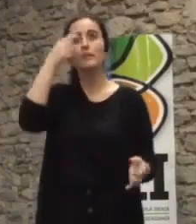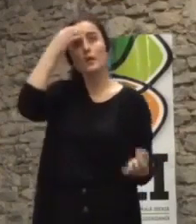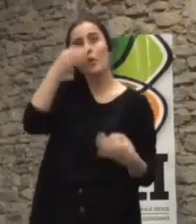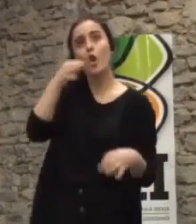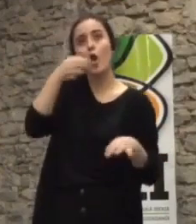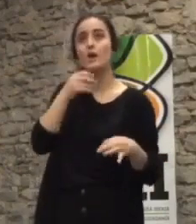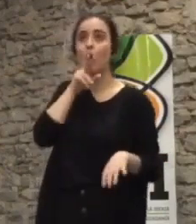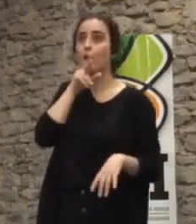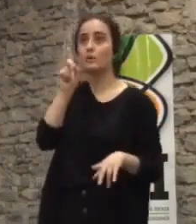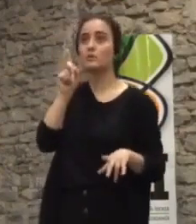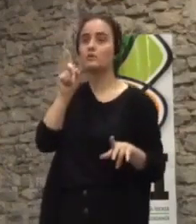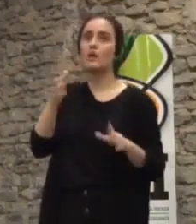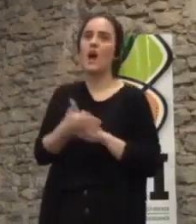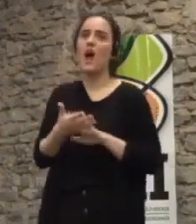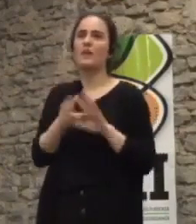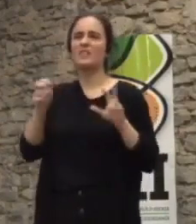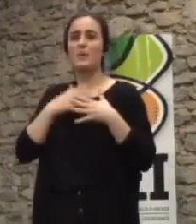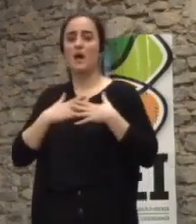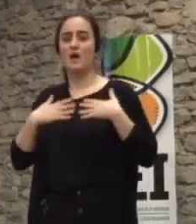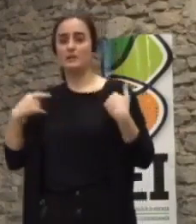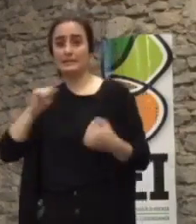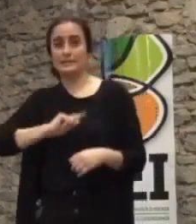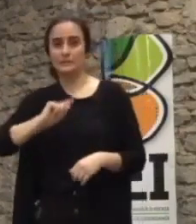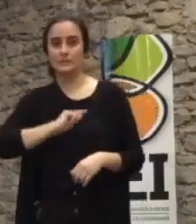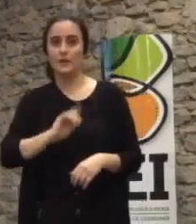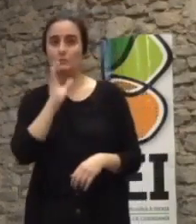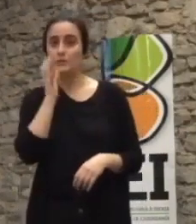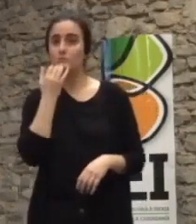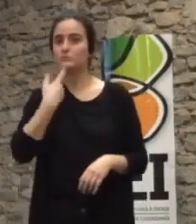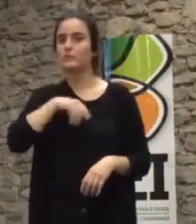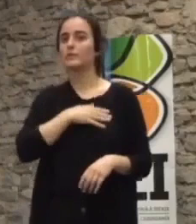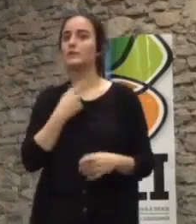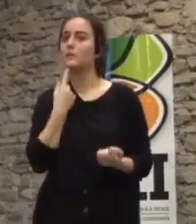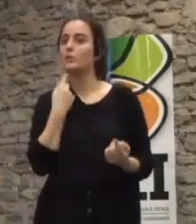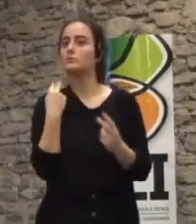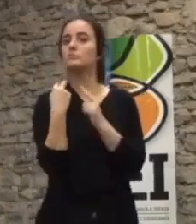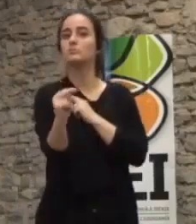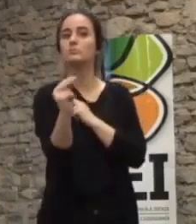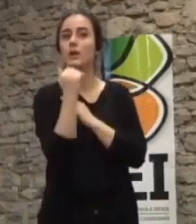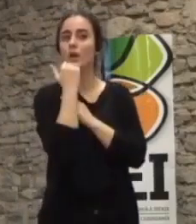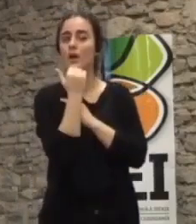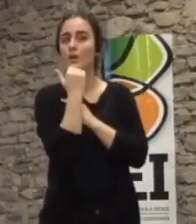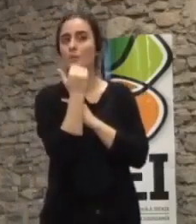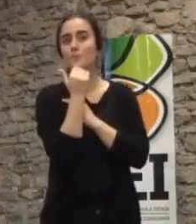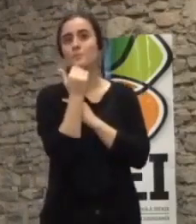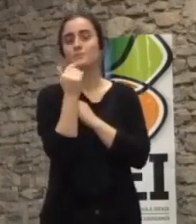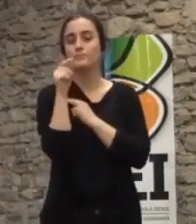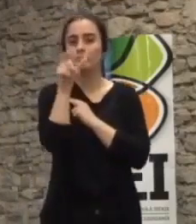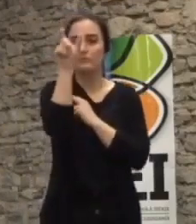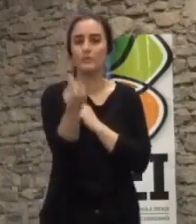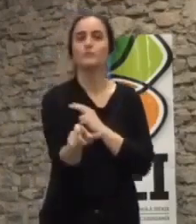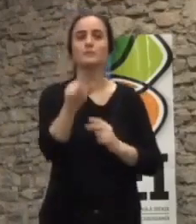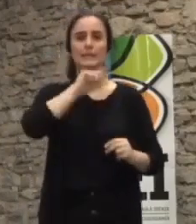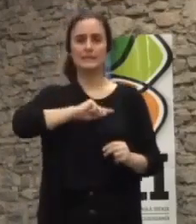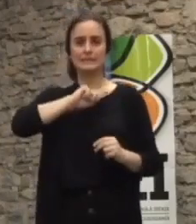desde un aspecto sentimental. Cuando nosotros interpelamos a esta persona y le ponemos en otra casilla, él está